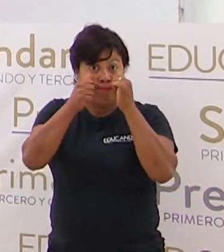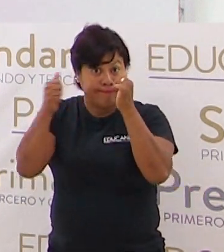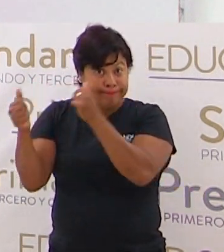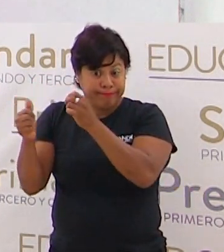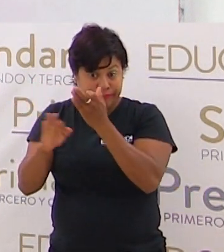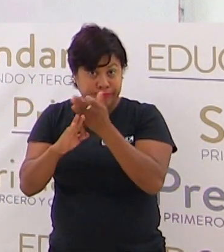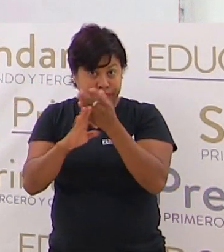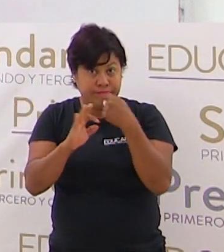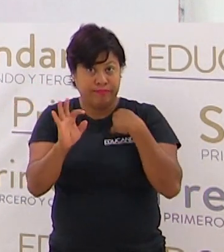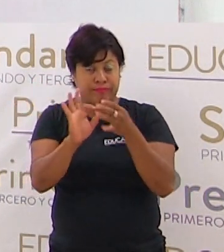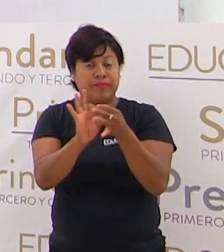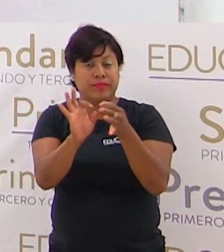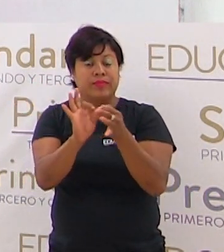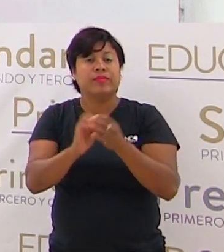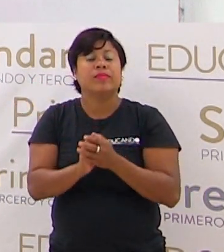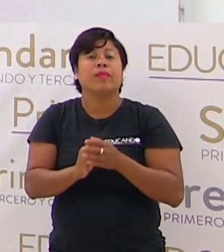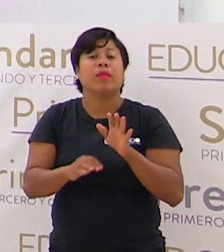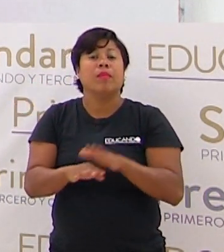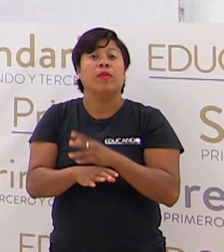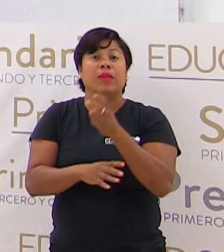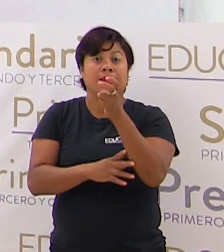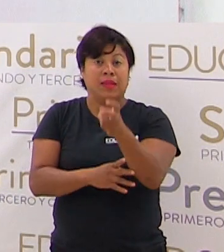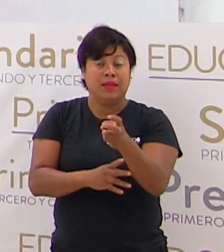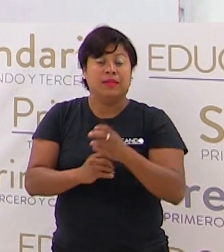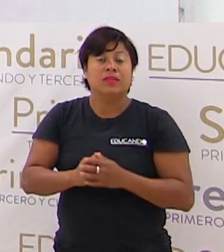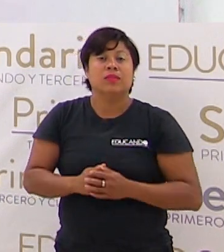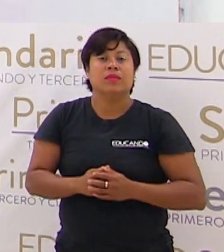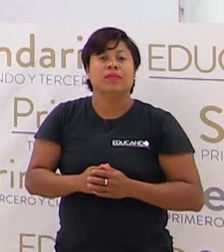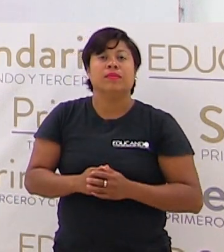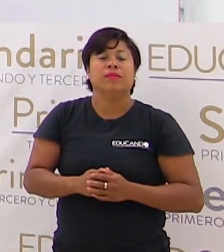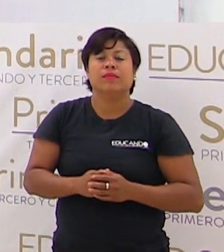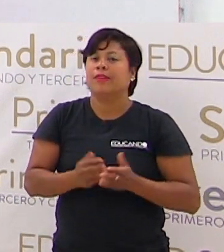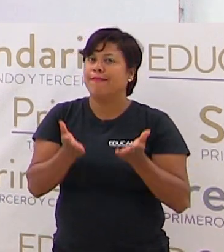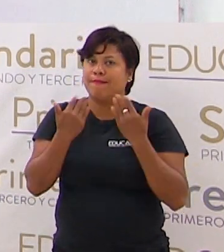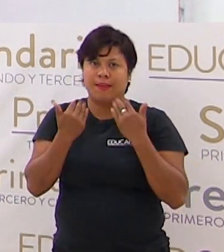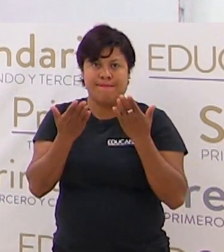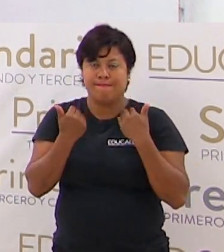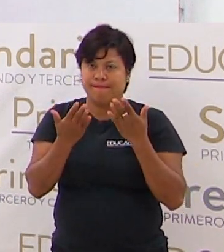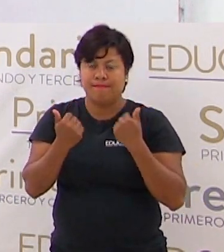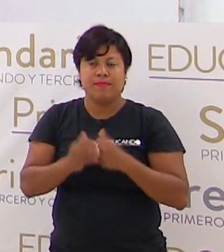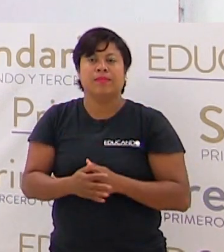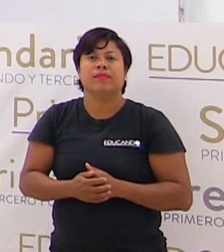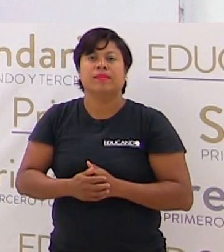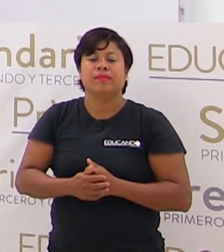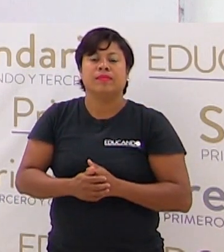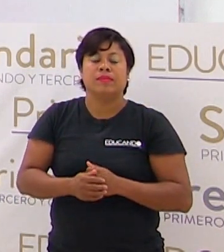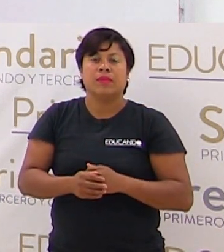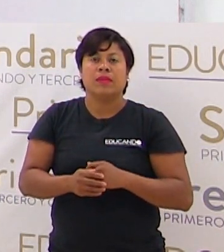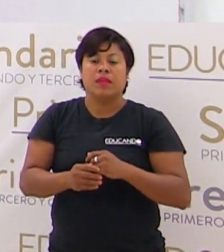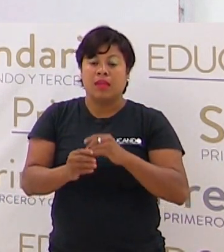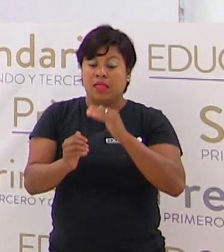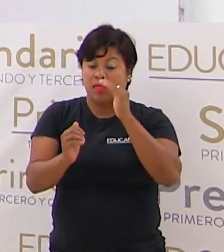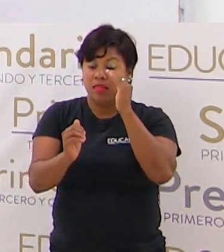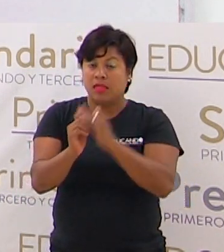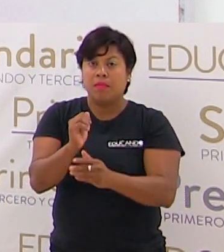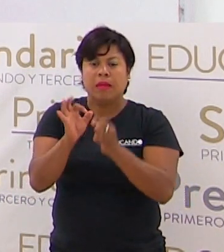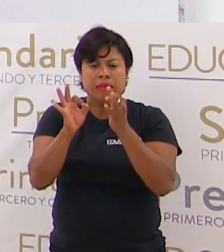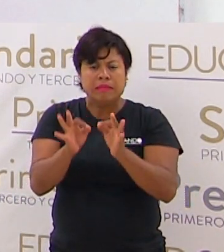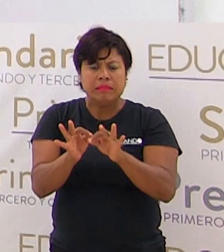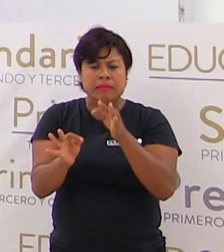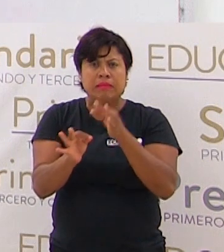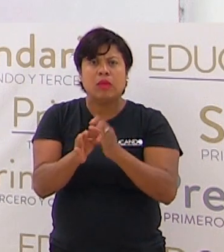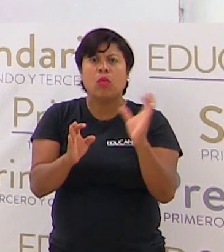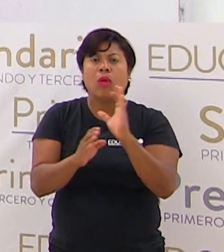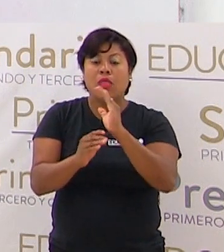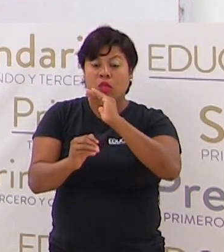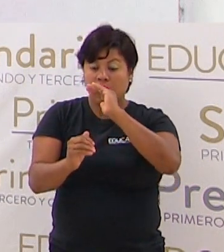Atención con esta parte porque en esta no va a haber definición exacta de